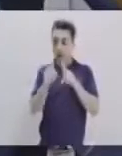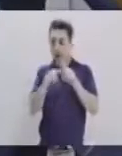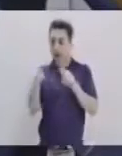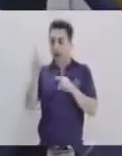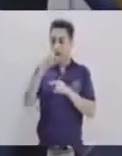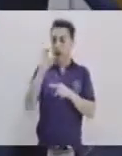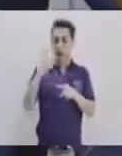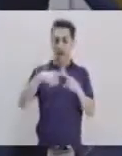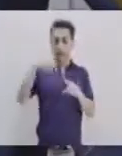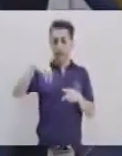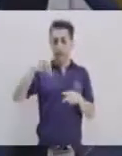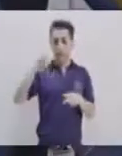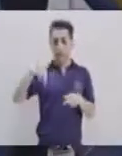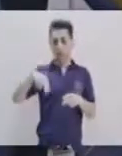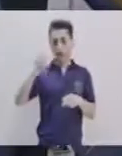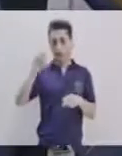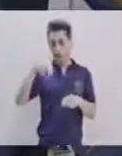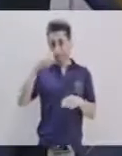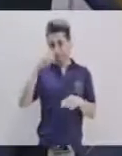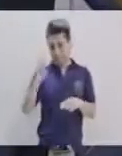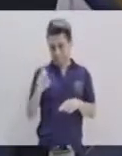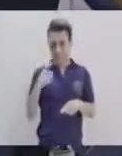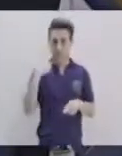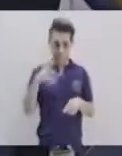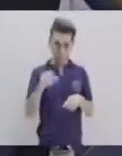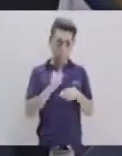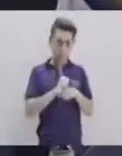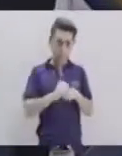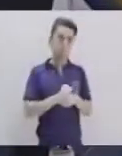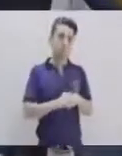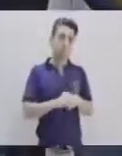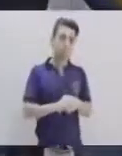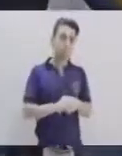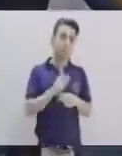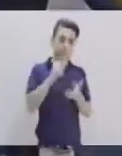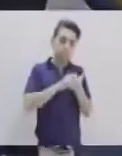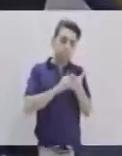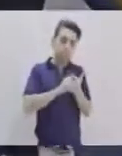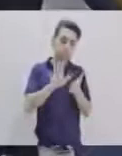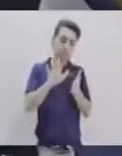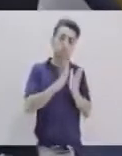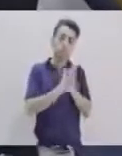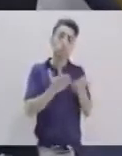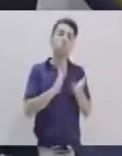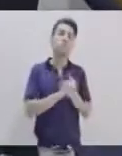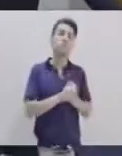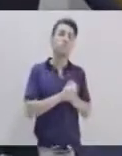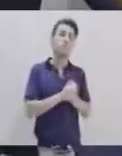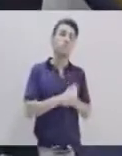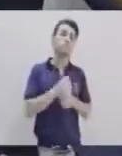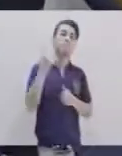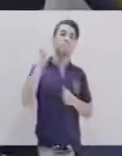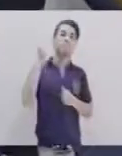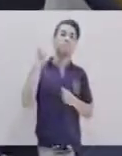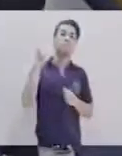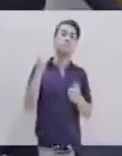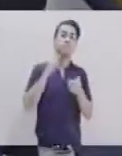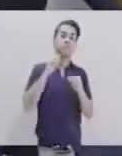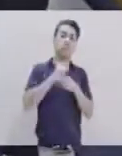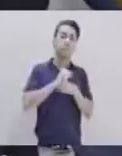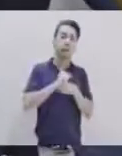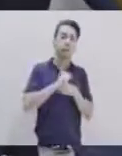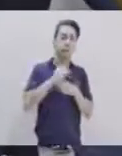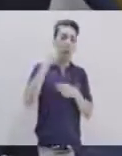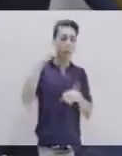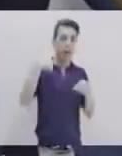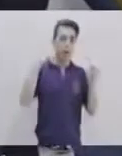ejercicio. Entonces preparemos. Empiecen anotando entonces en su cuaderno que este es un ejercicio para